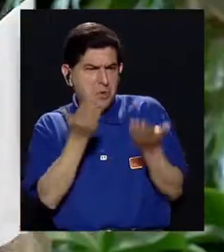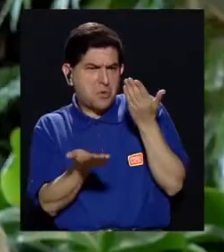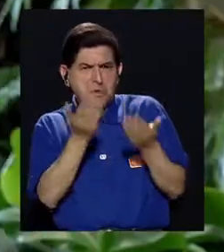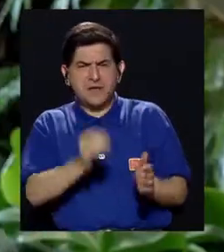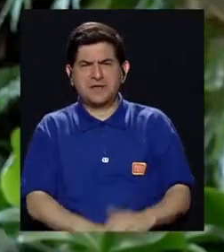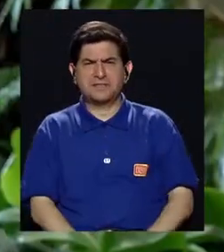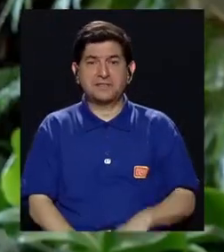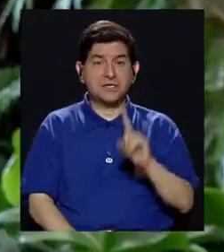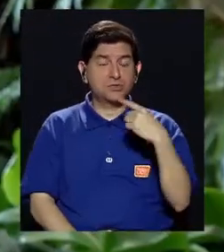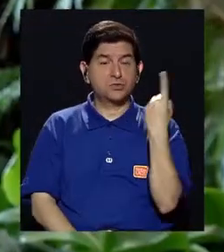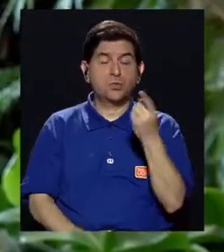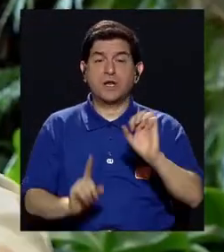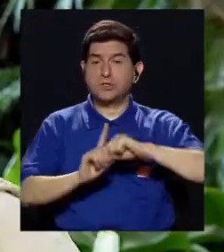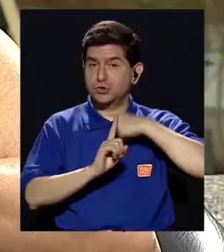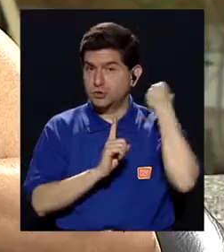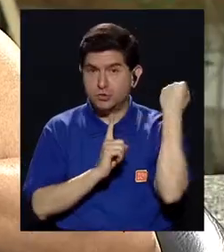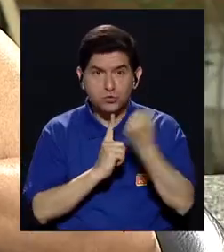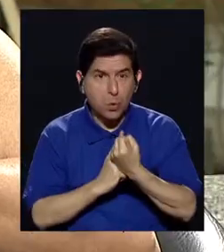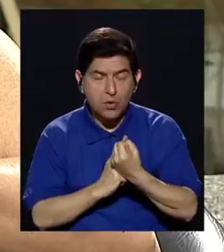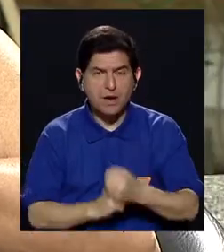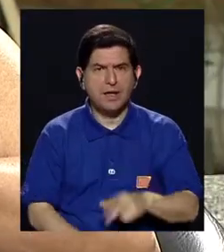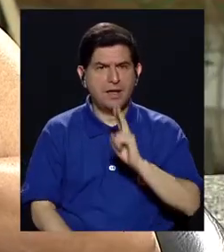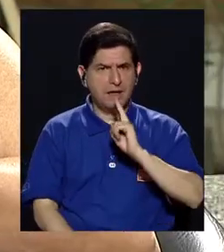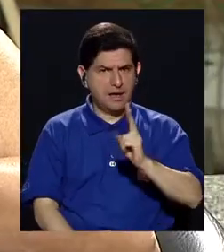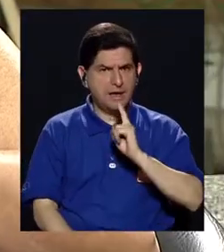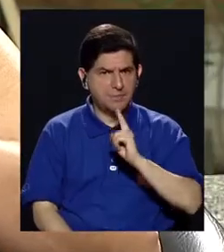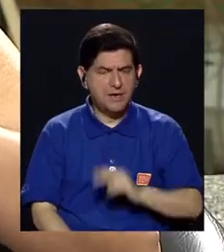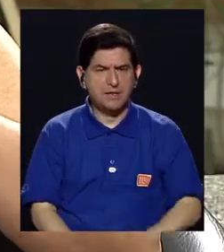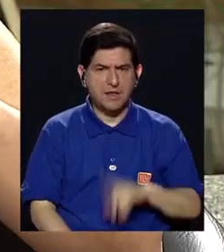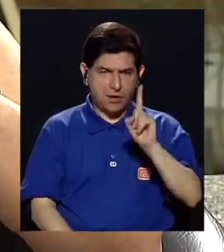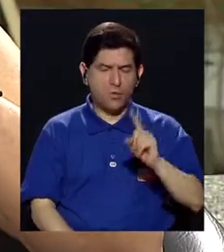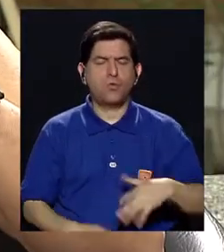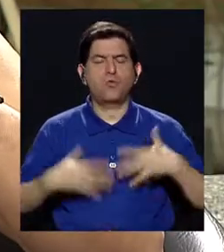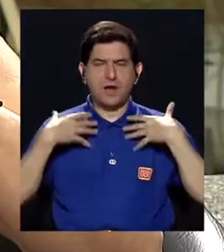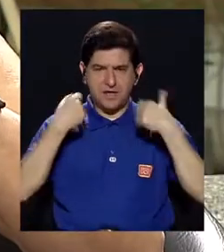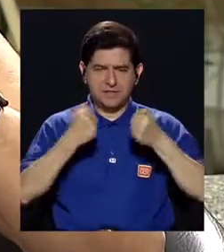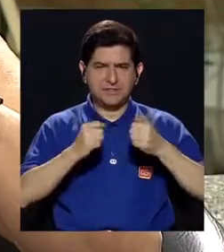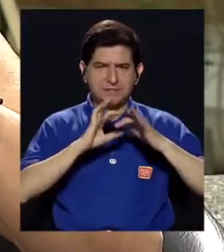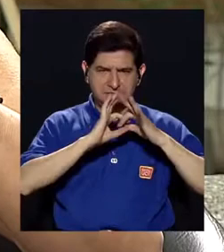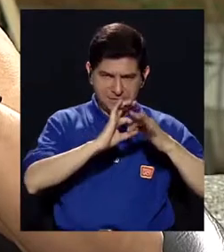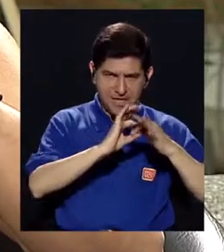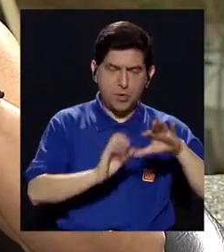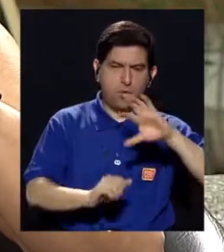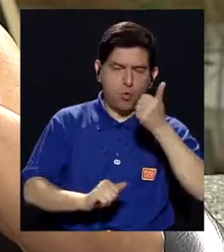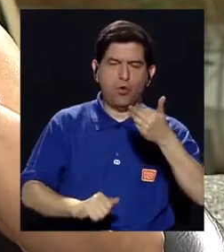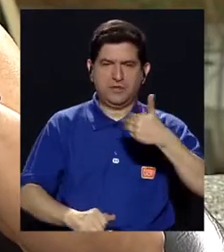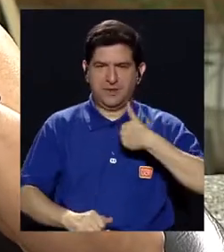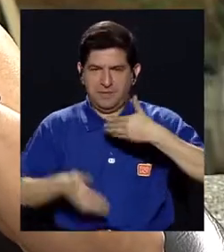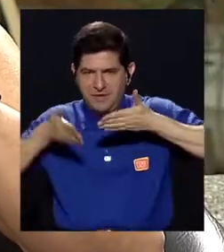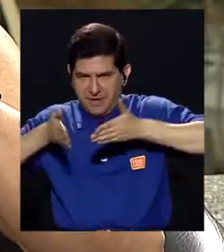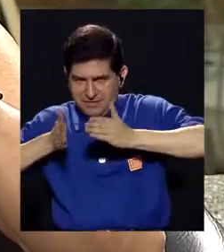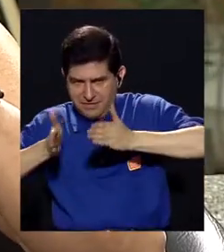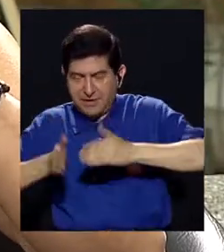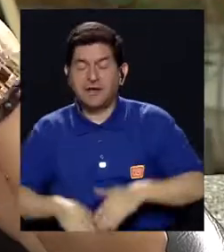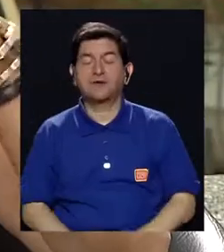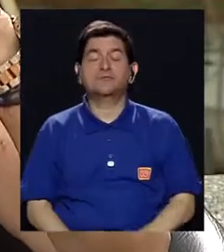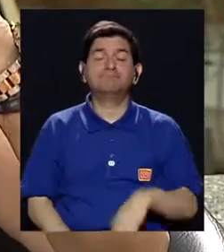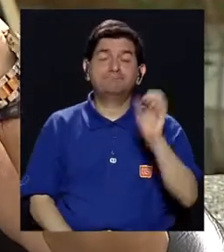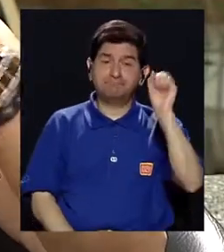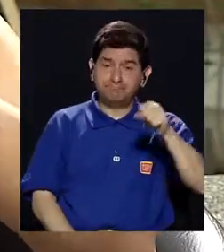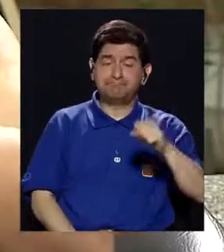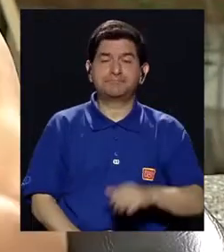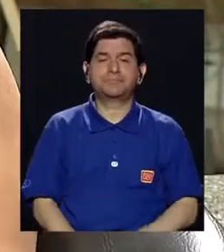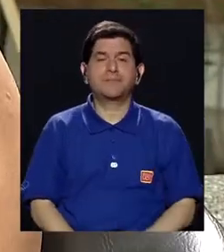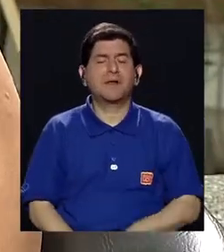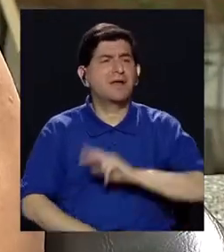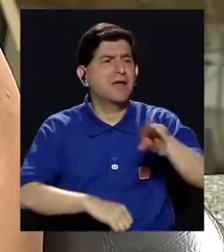y otra cosa es la salud reproductiva. Así es. Y usualmente lo vinculamos a lo reproductivo nada más, ¿verdad? Tal vez muchas